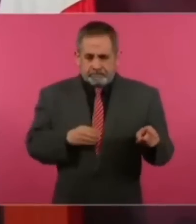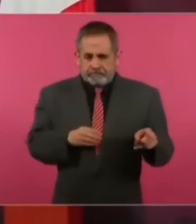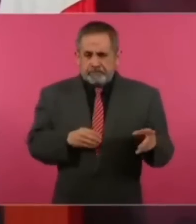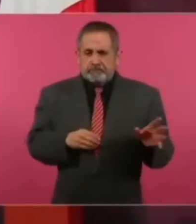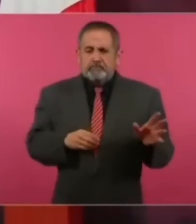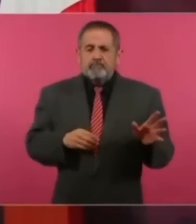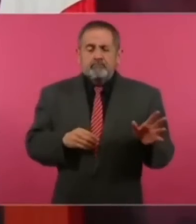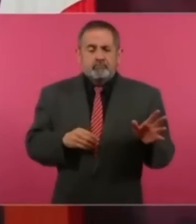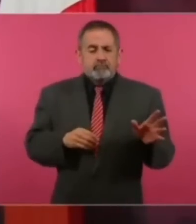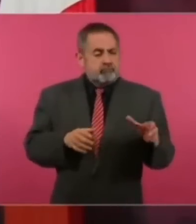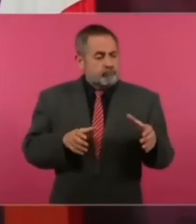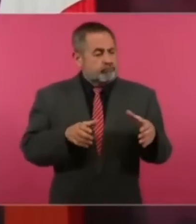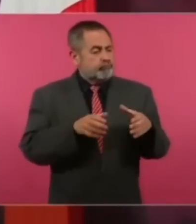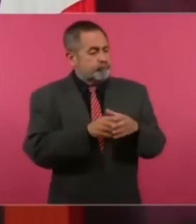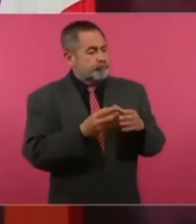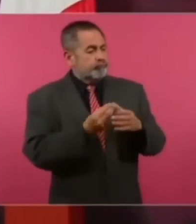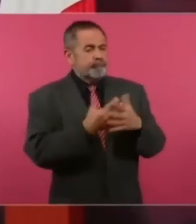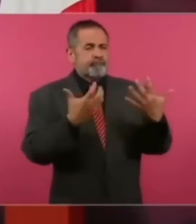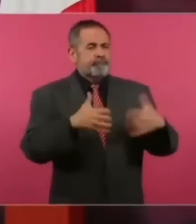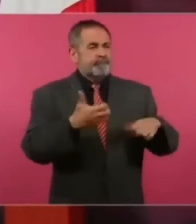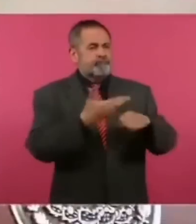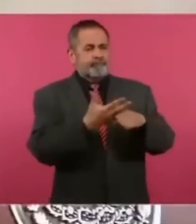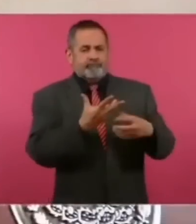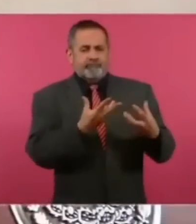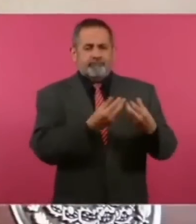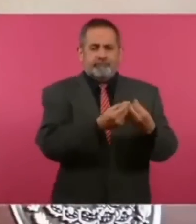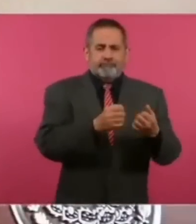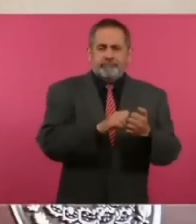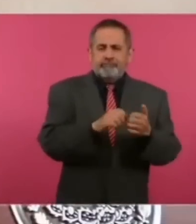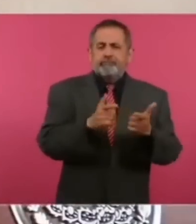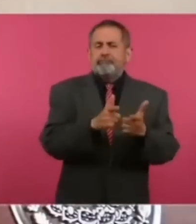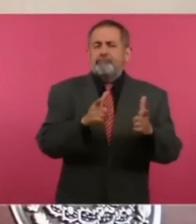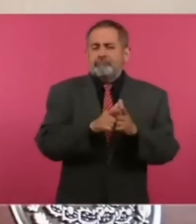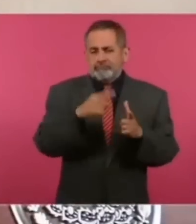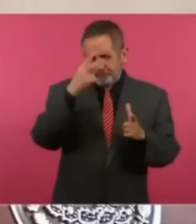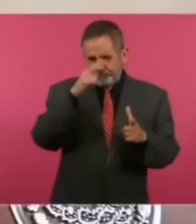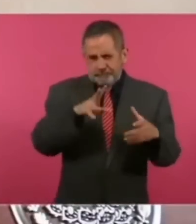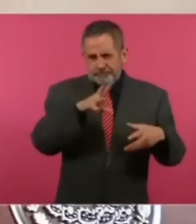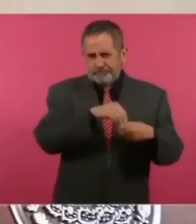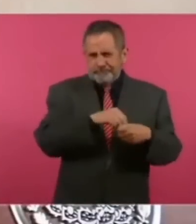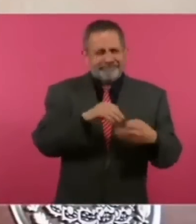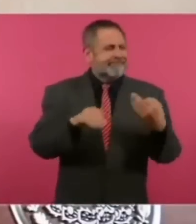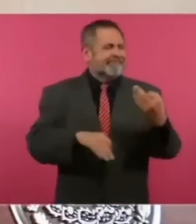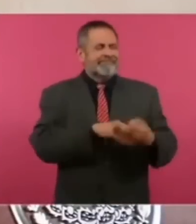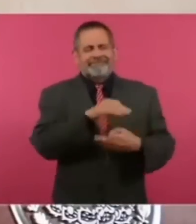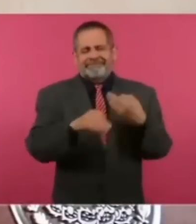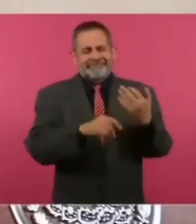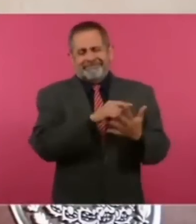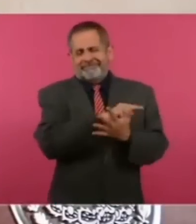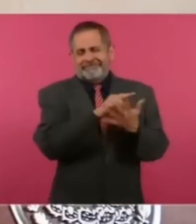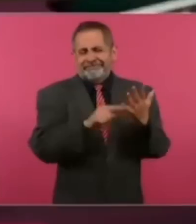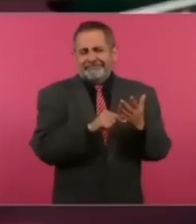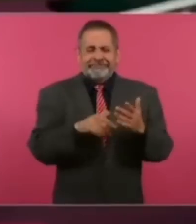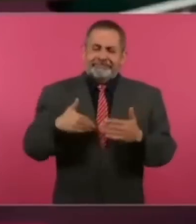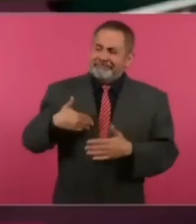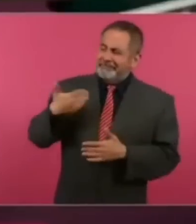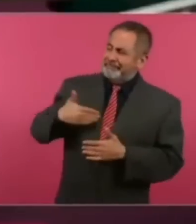de las grandes empresas, como Grupo México, todos los que se